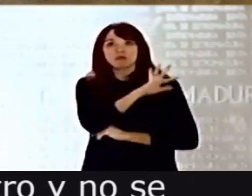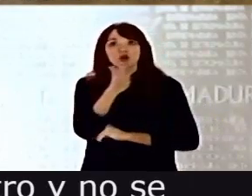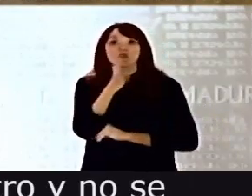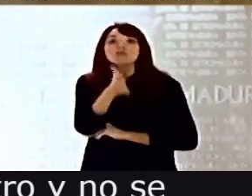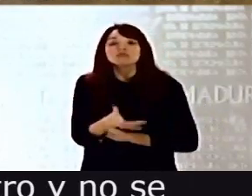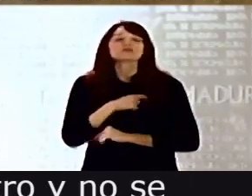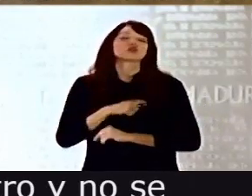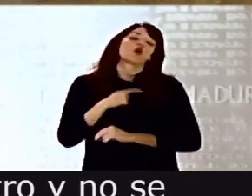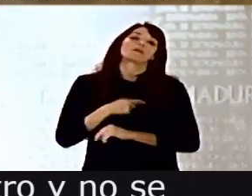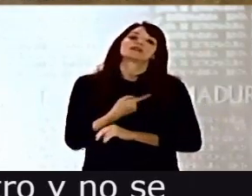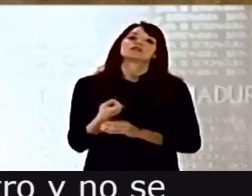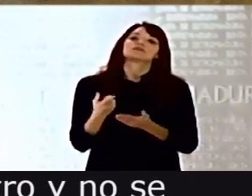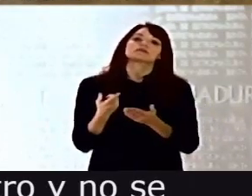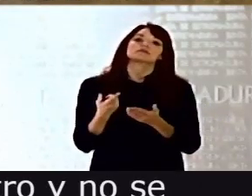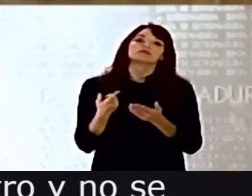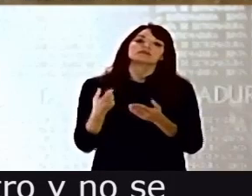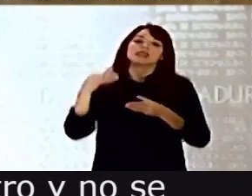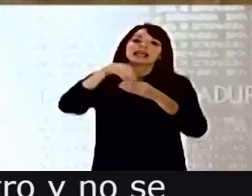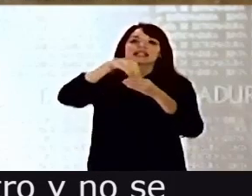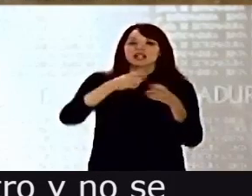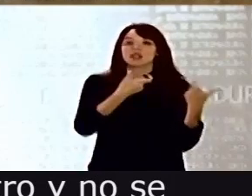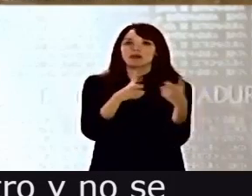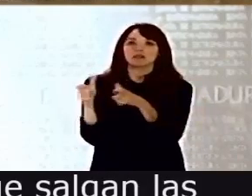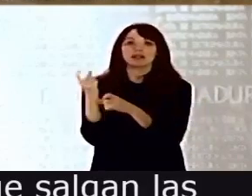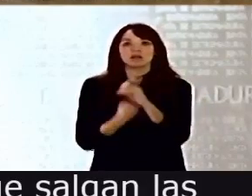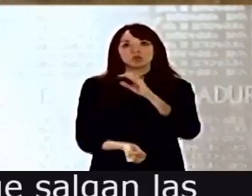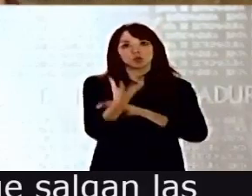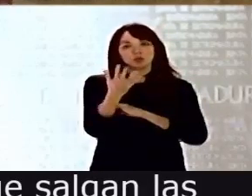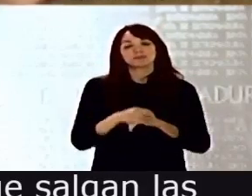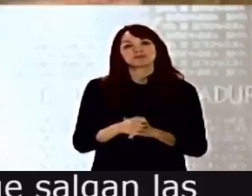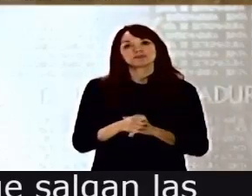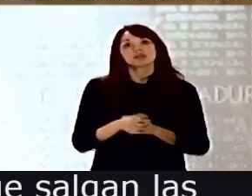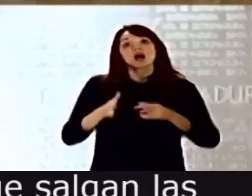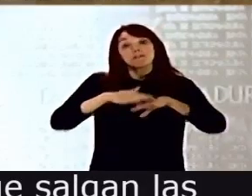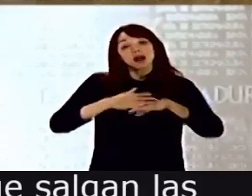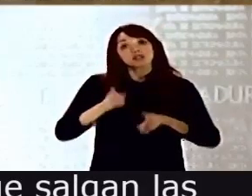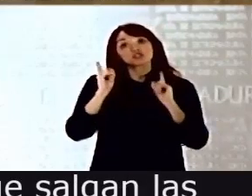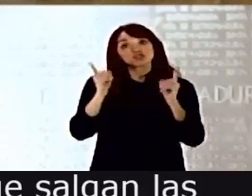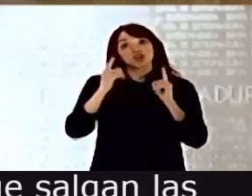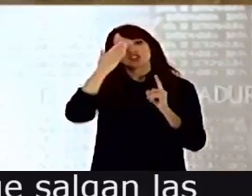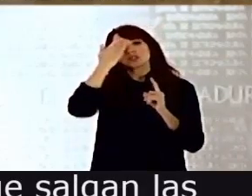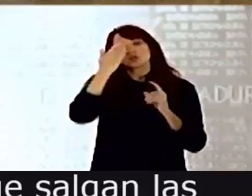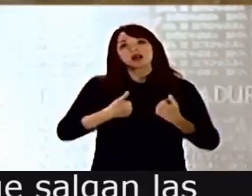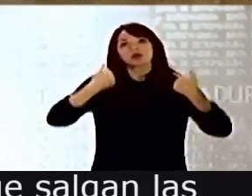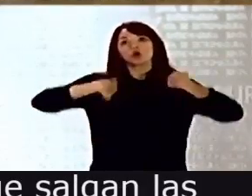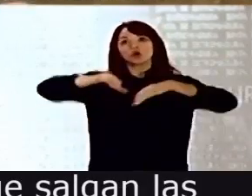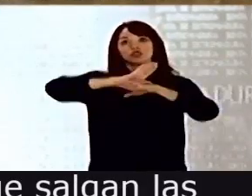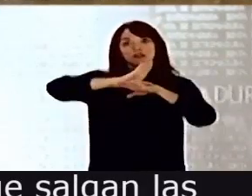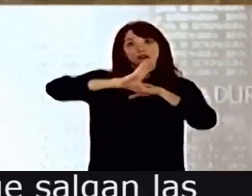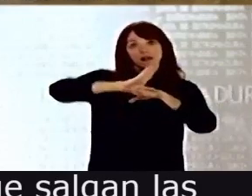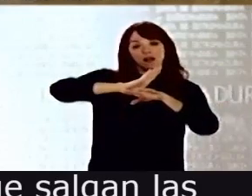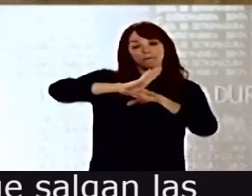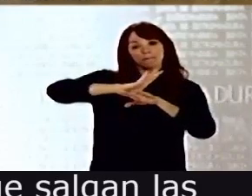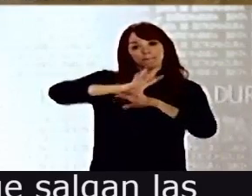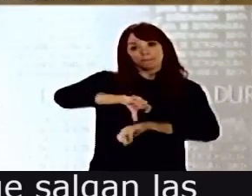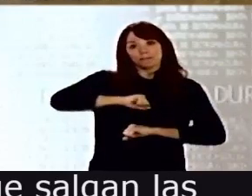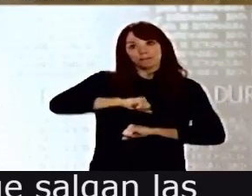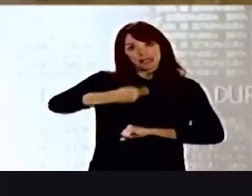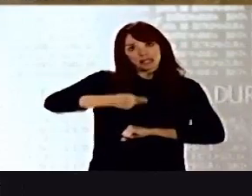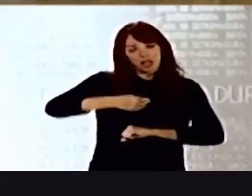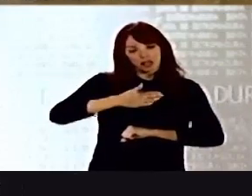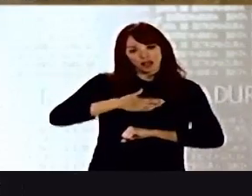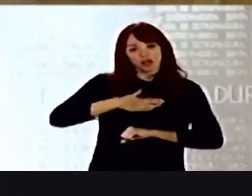con una comisión interdepartamental, de tal manera que no solo el titular de esa consejería, sino que va a presidir esta comisión, sino